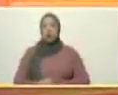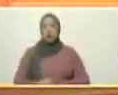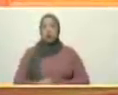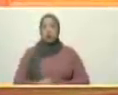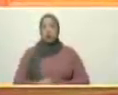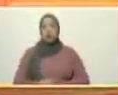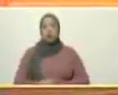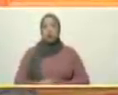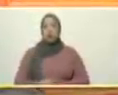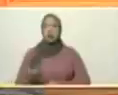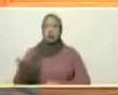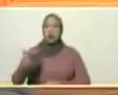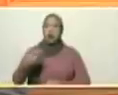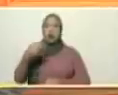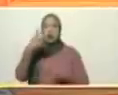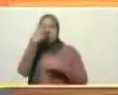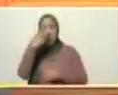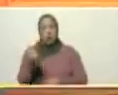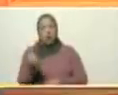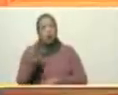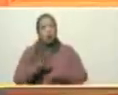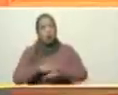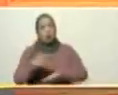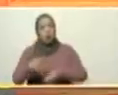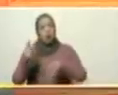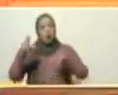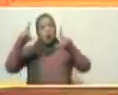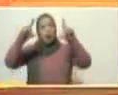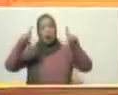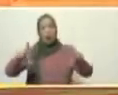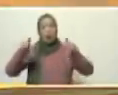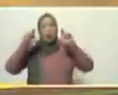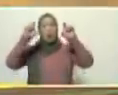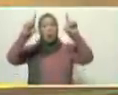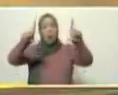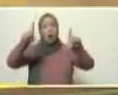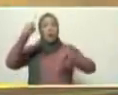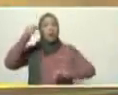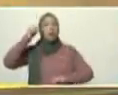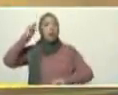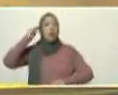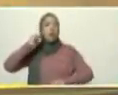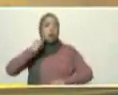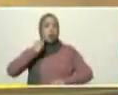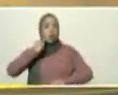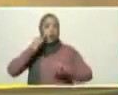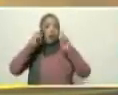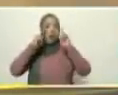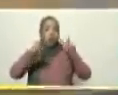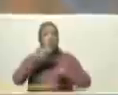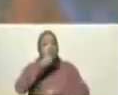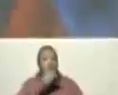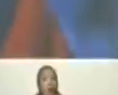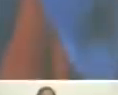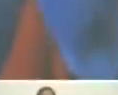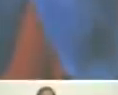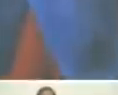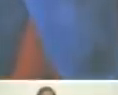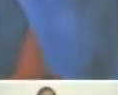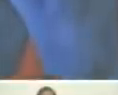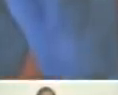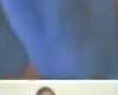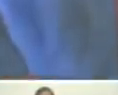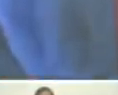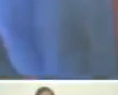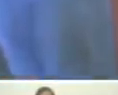sacarlo del recinto para poder cometer la fechoría que cometieron. Esa mirada que tiene el libertador es una mirada de juicio